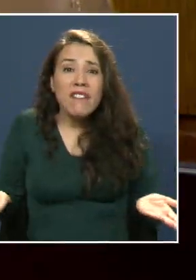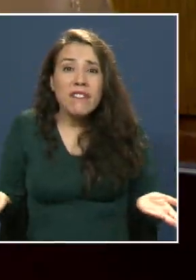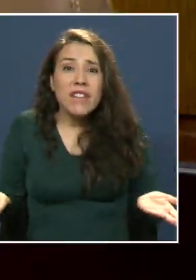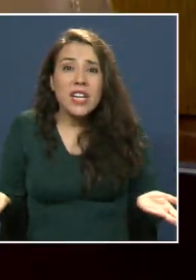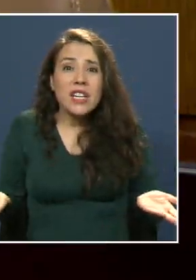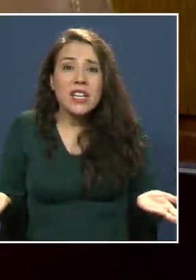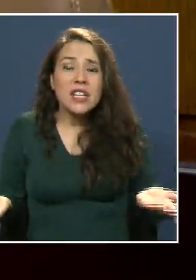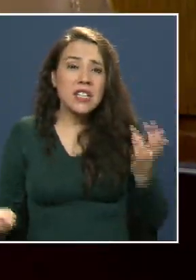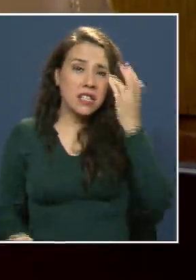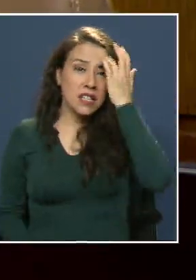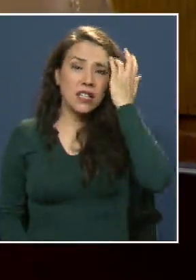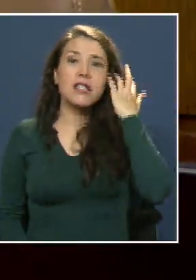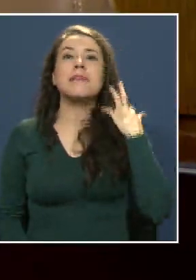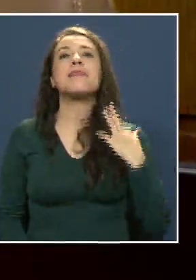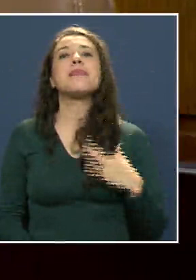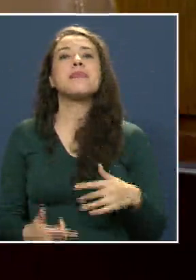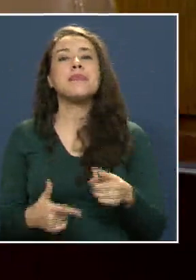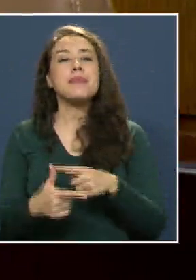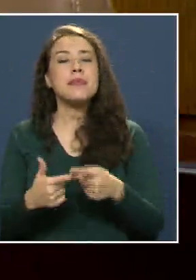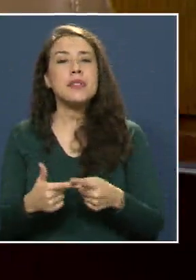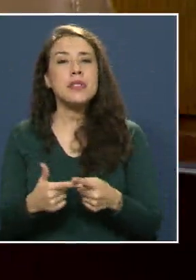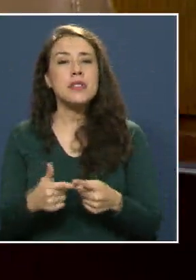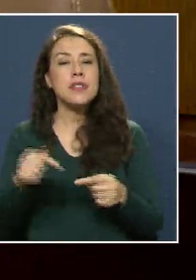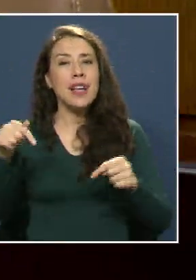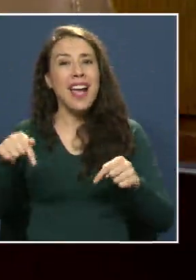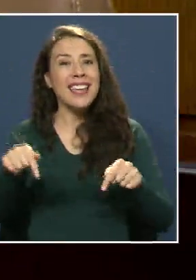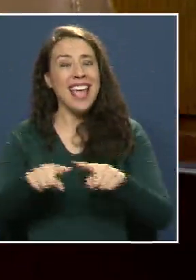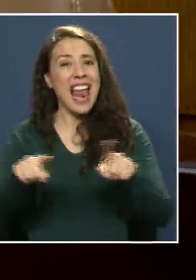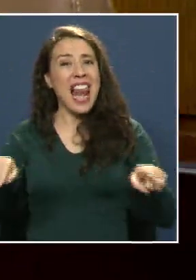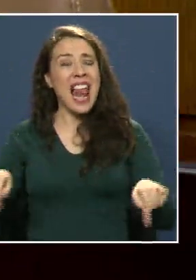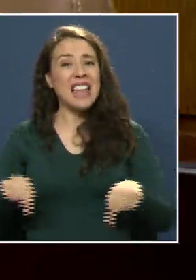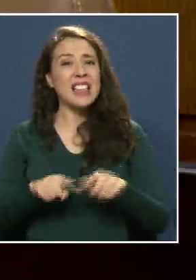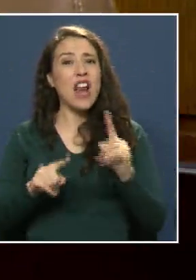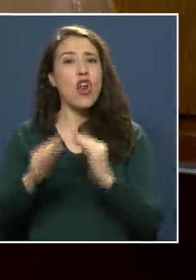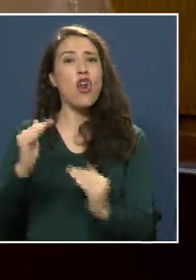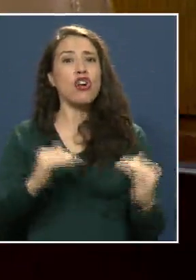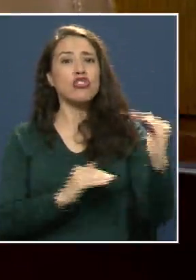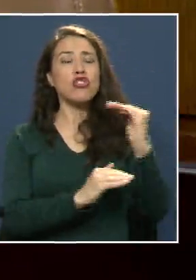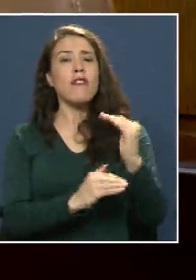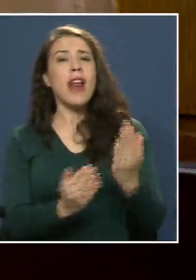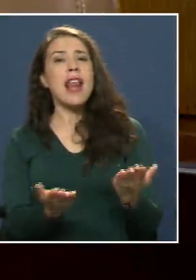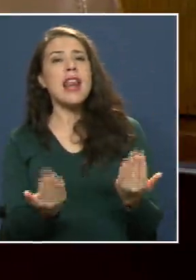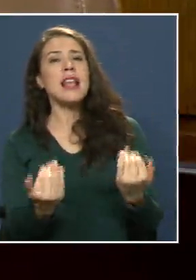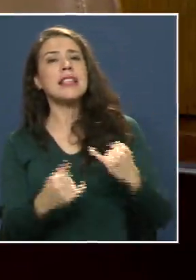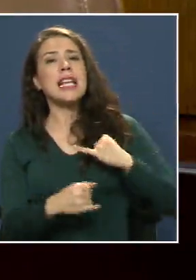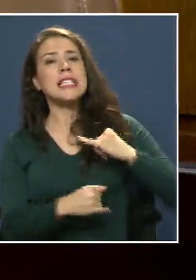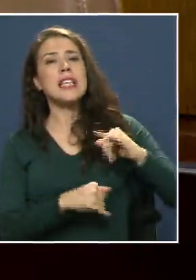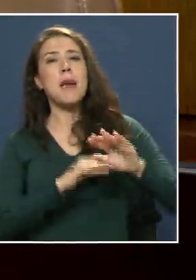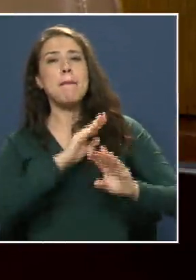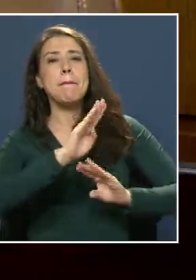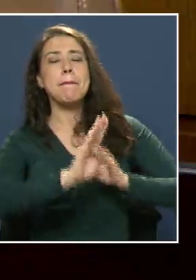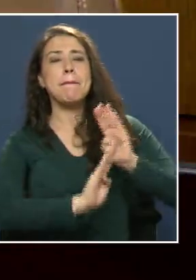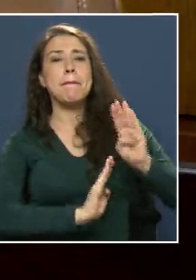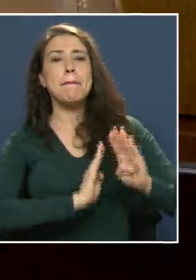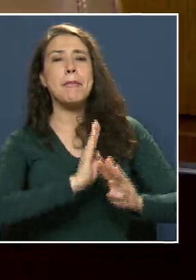Por lo tanto, que no prime en esta sala la necesidad de seguir